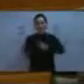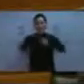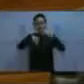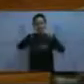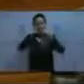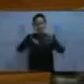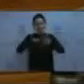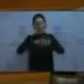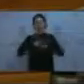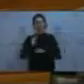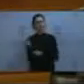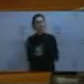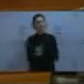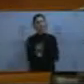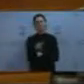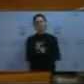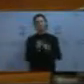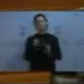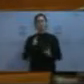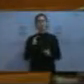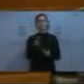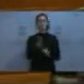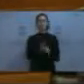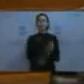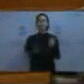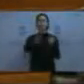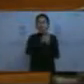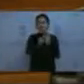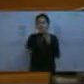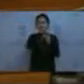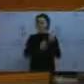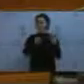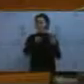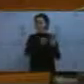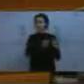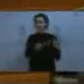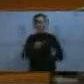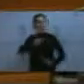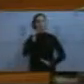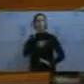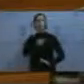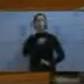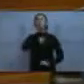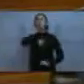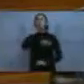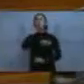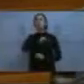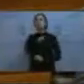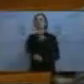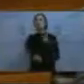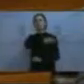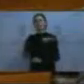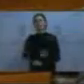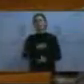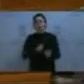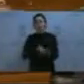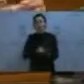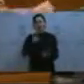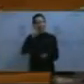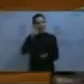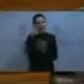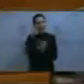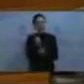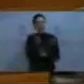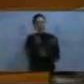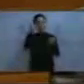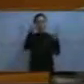que vulneran la ley y el Estatuto de Autonomía asturiano. Y su plan piloto, que usted quiere detallar